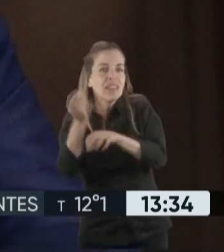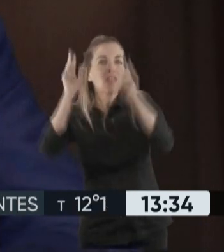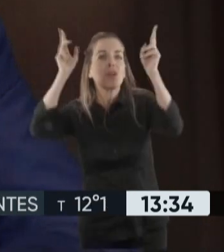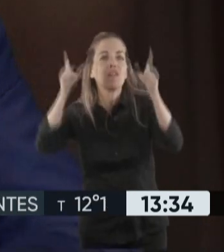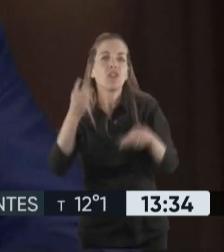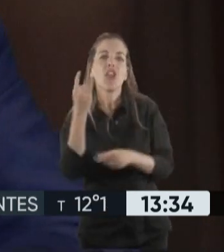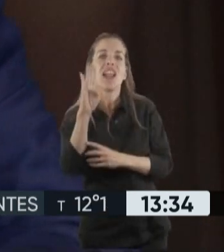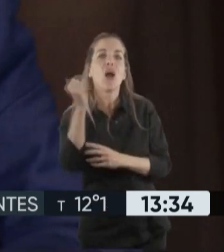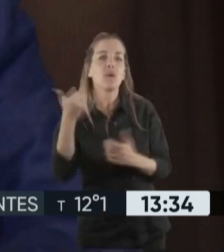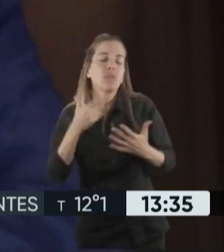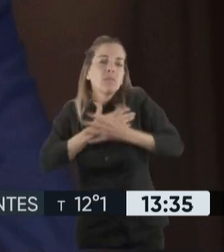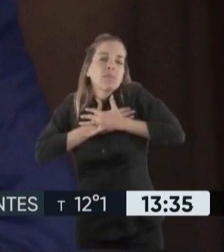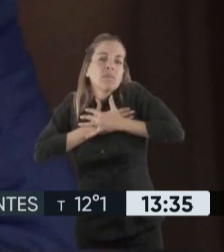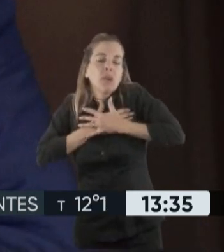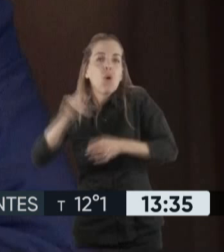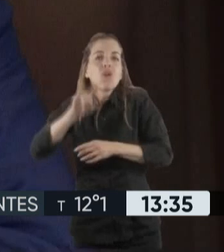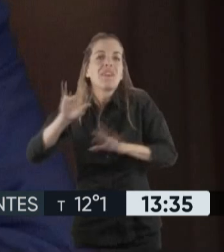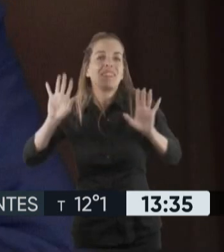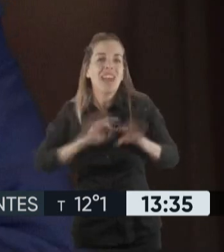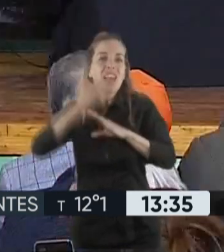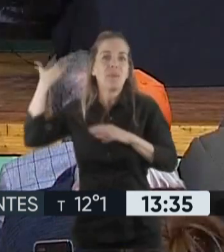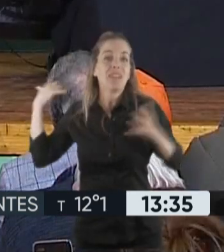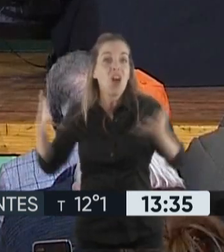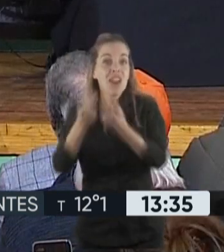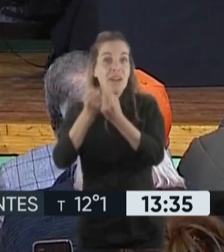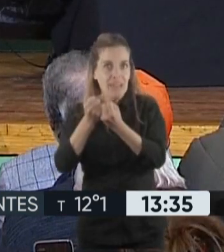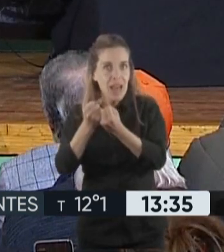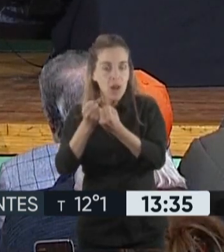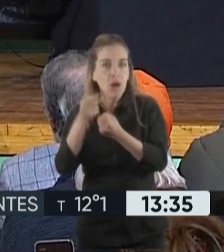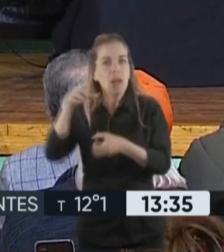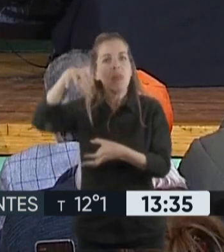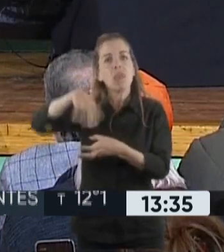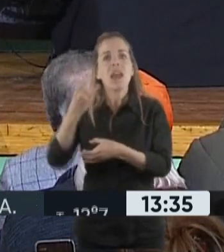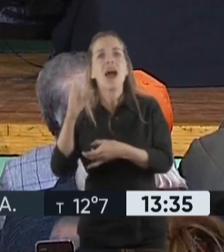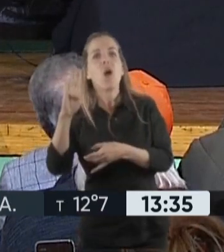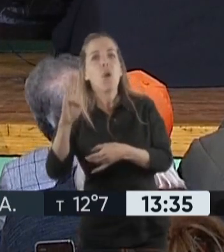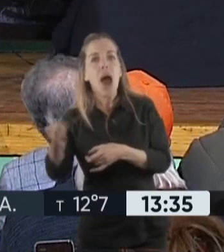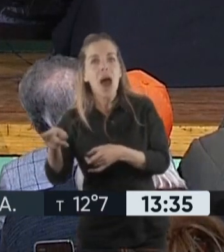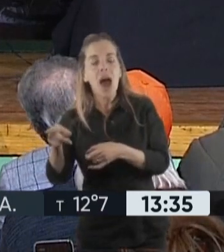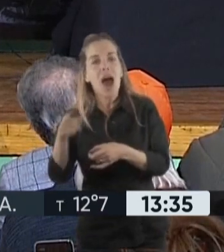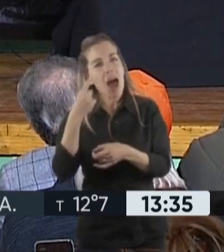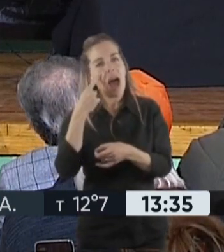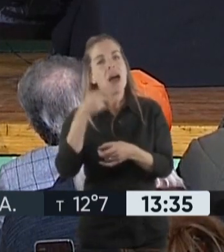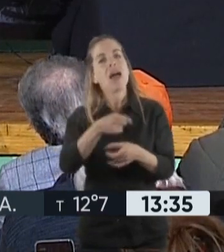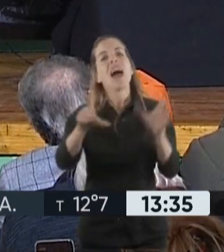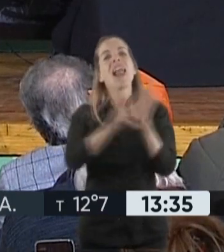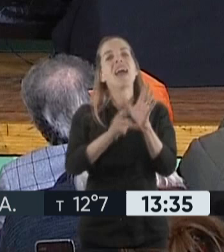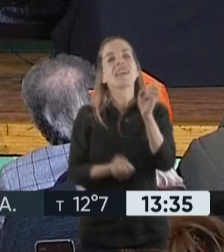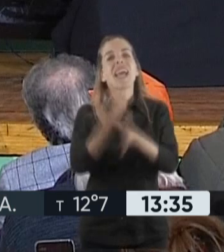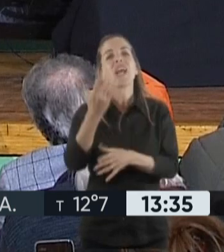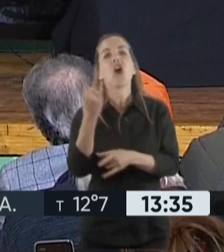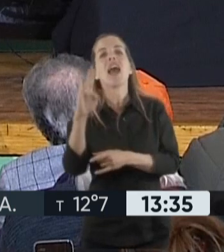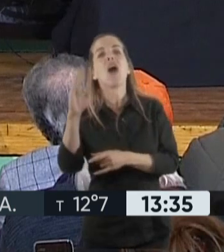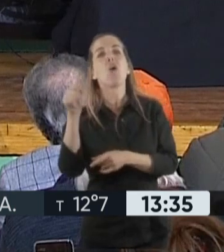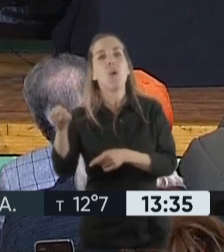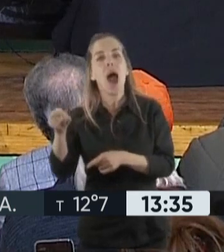universidad. Cuando cumplió 200 años, vi la ley que la creó, la norma que lo